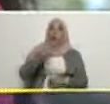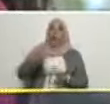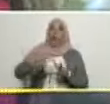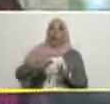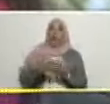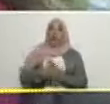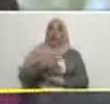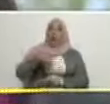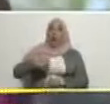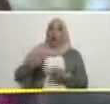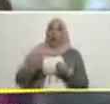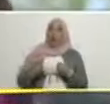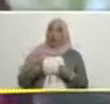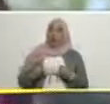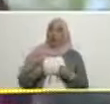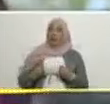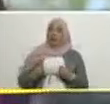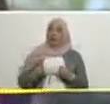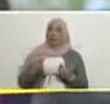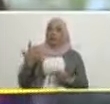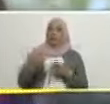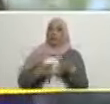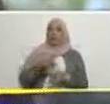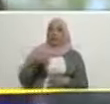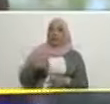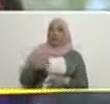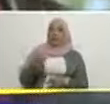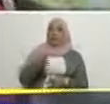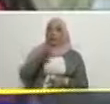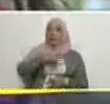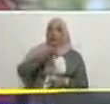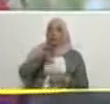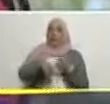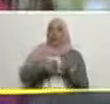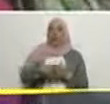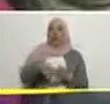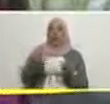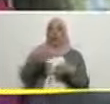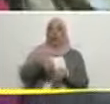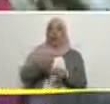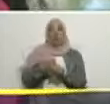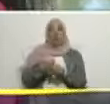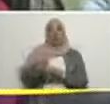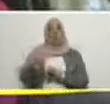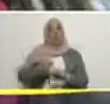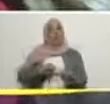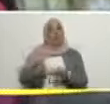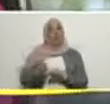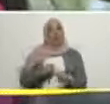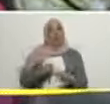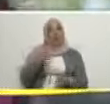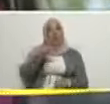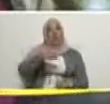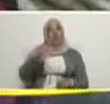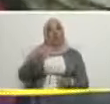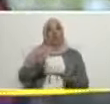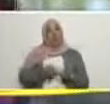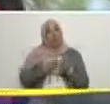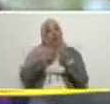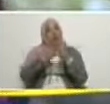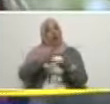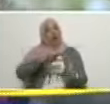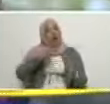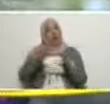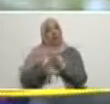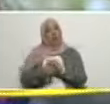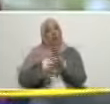de todas las vidas del país. Y es por eso que lo que nosotros queremos conformar es un gran movimiento de gente con voluntad de transformar